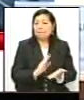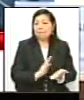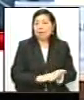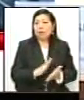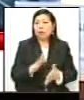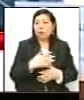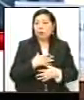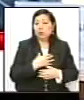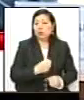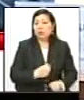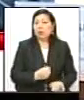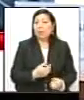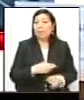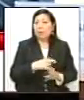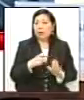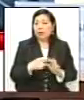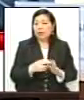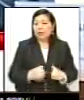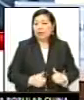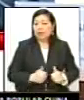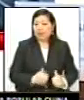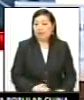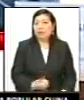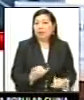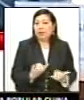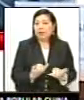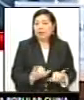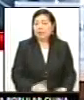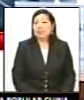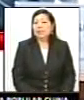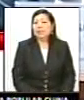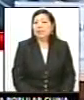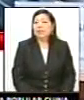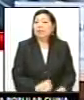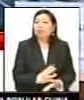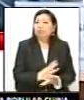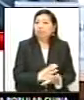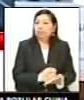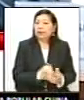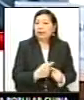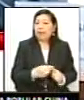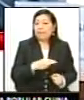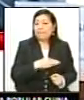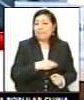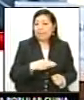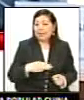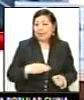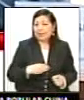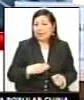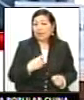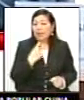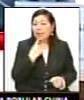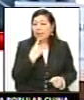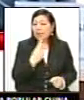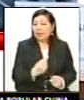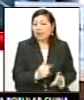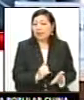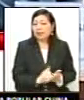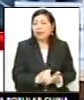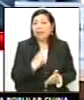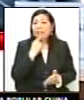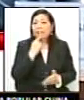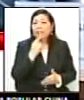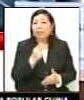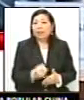salud, economía y proyecto de vida. Este comportamiento omisivo del exministro evidencia e indica el